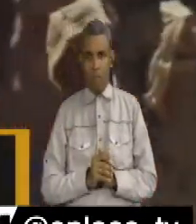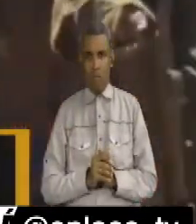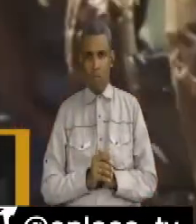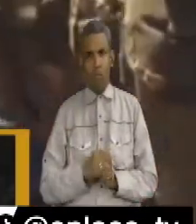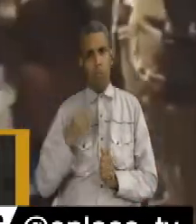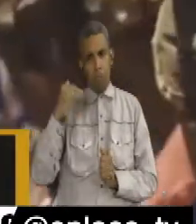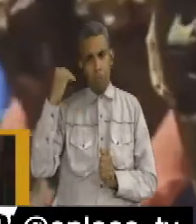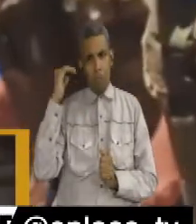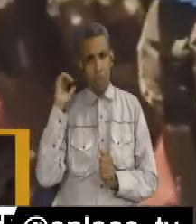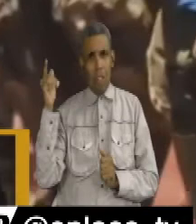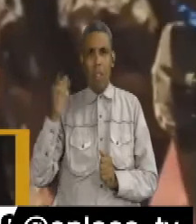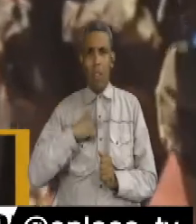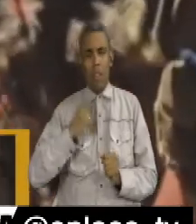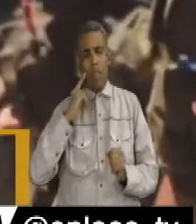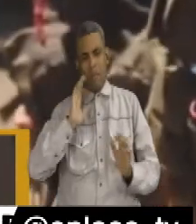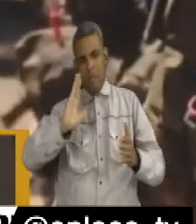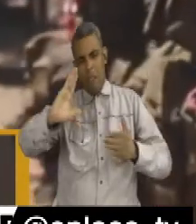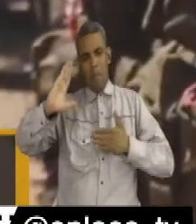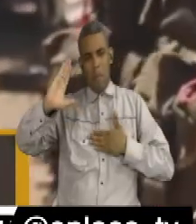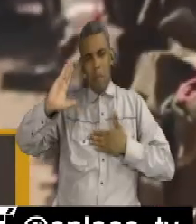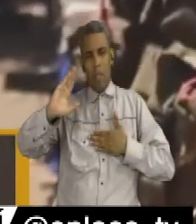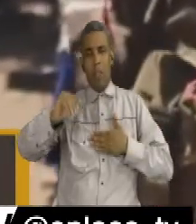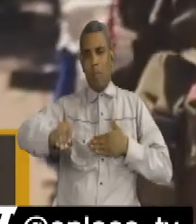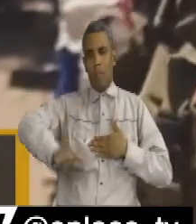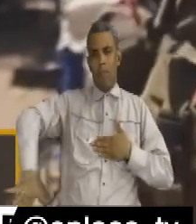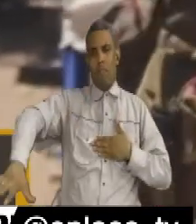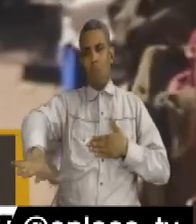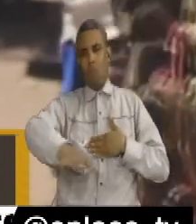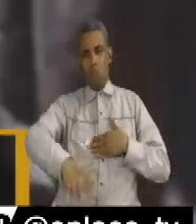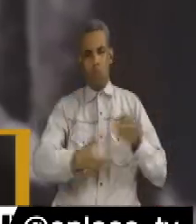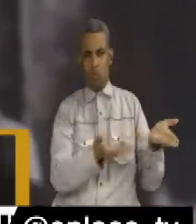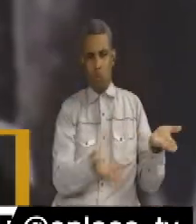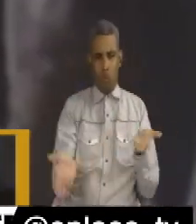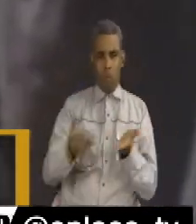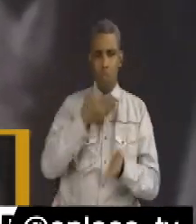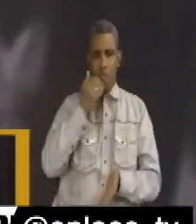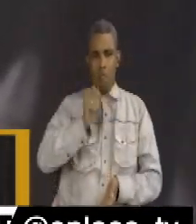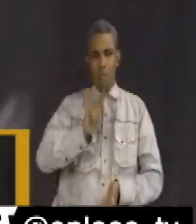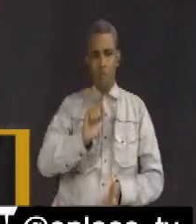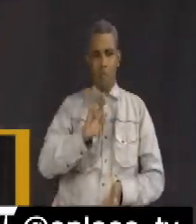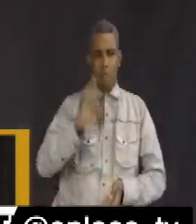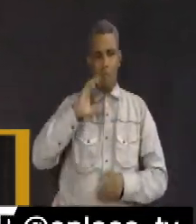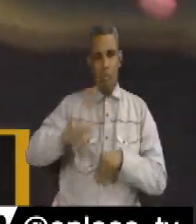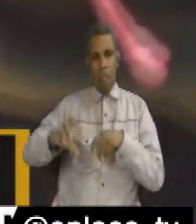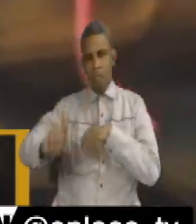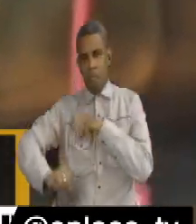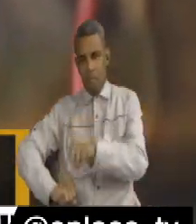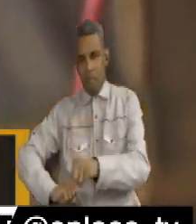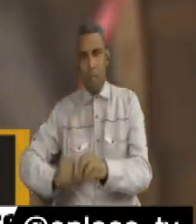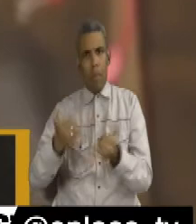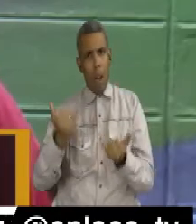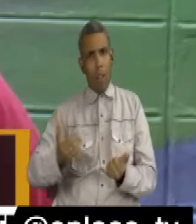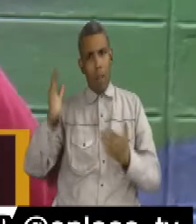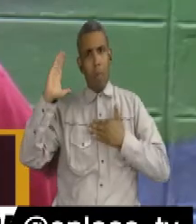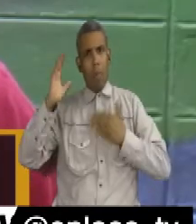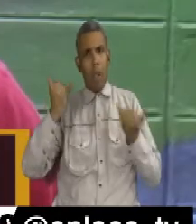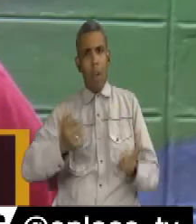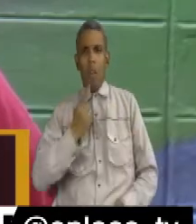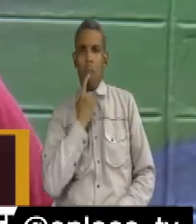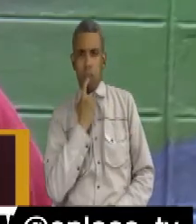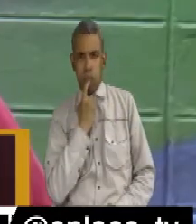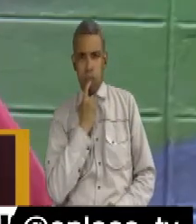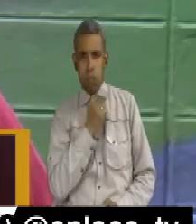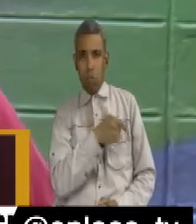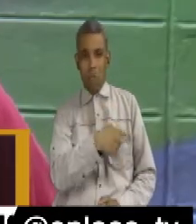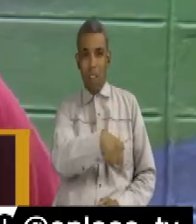nacional en las zonas veredales, y con relación al último incidente que se dio en las capturas de algunos miembros de las FARC